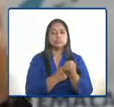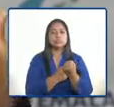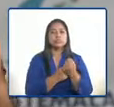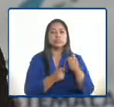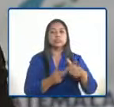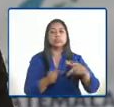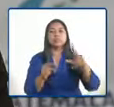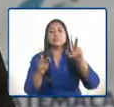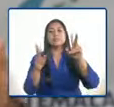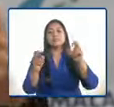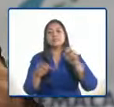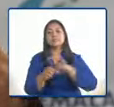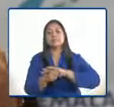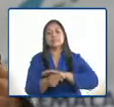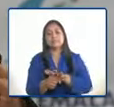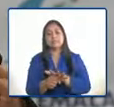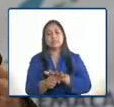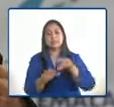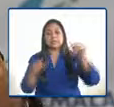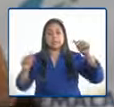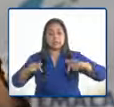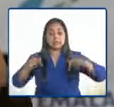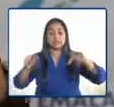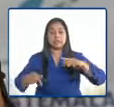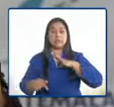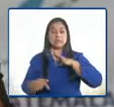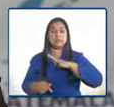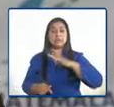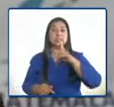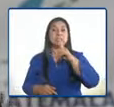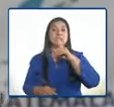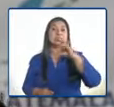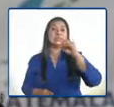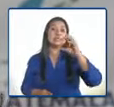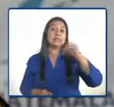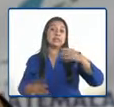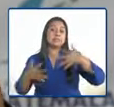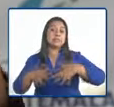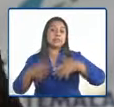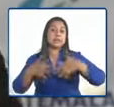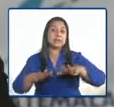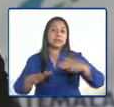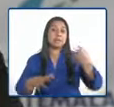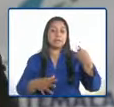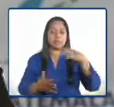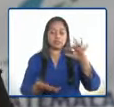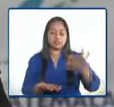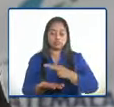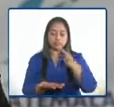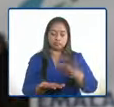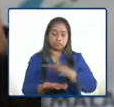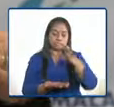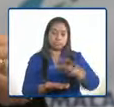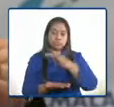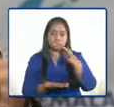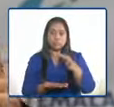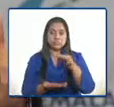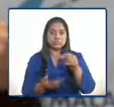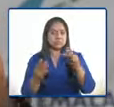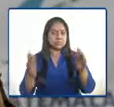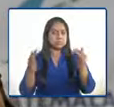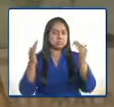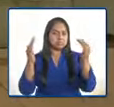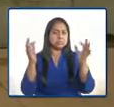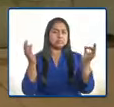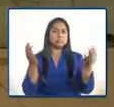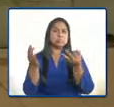al tema de la pandemia, es que actualmente tenemos más de 100 máquinas de costura de alta gama, de